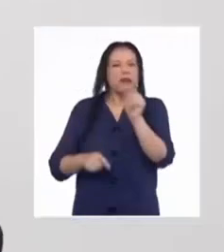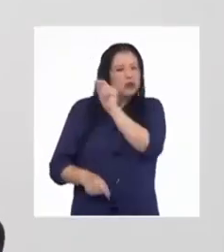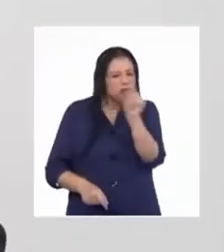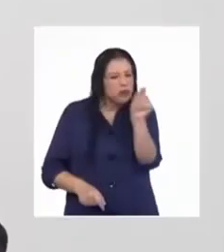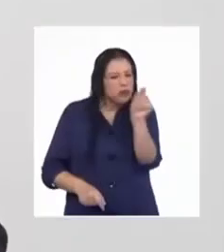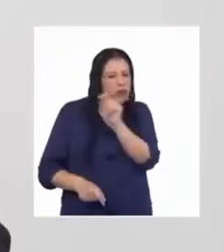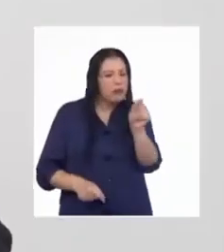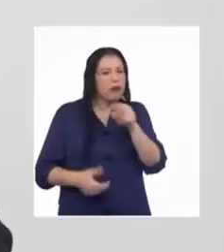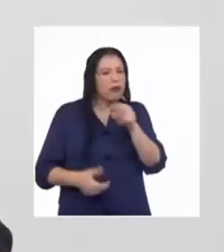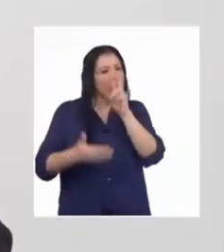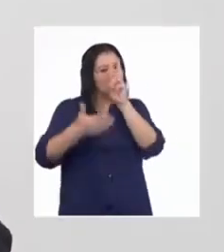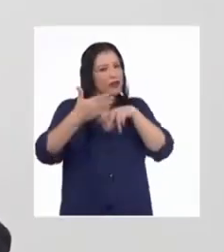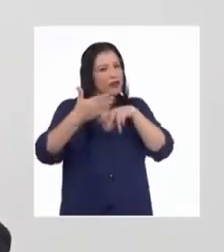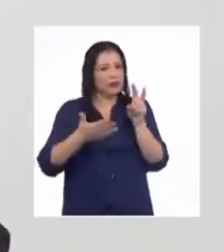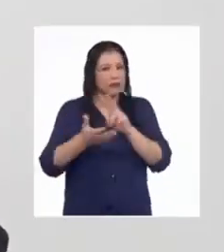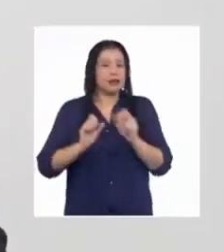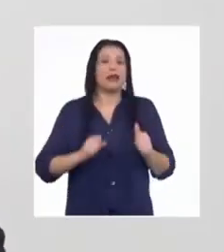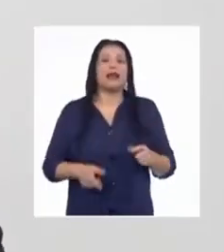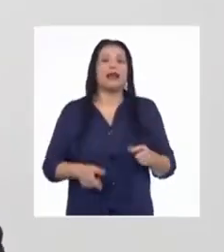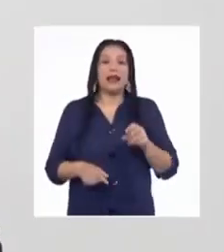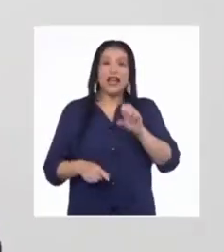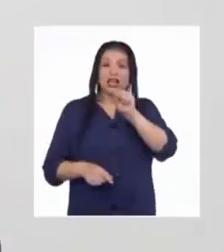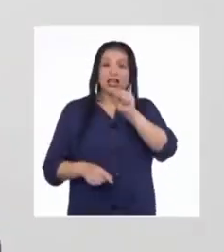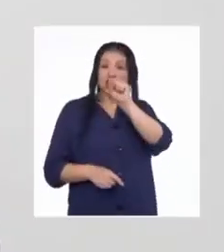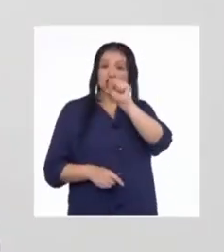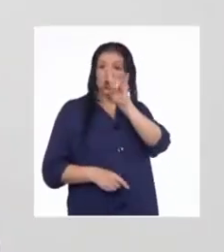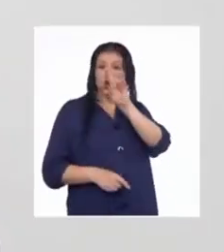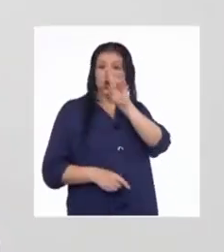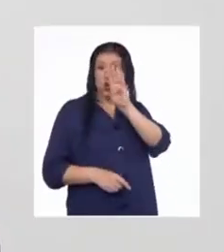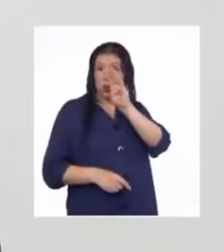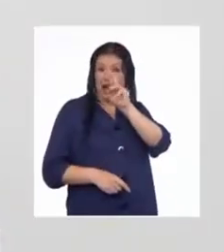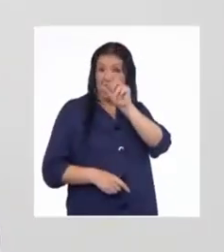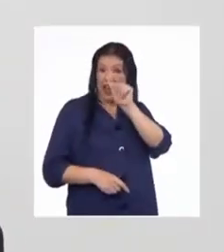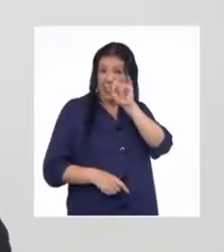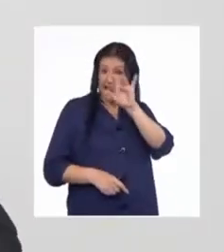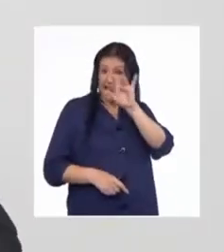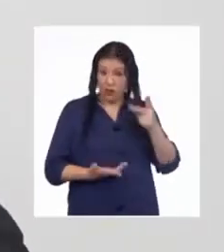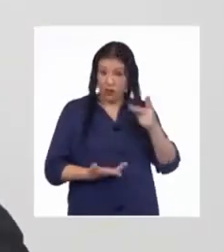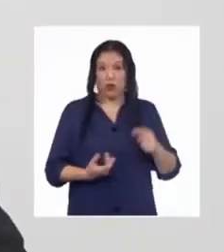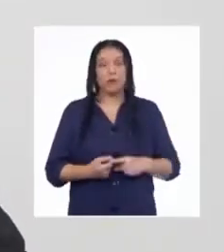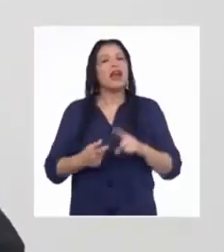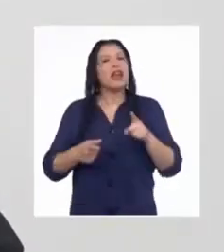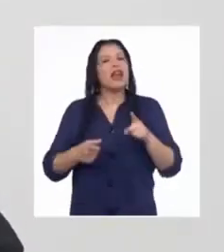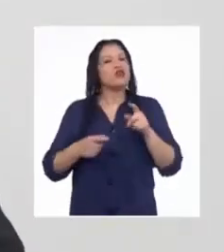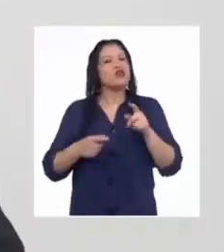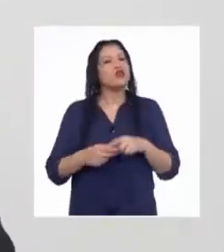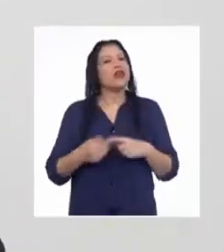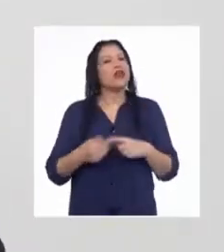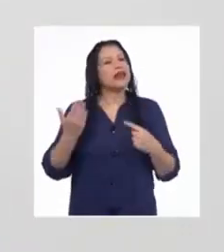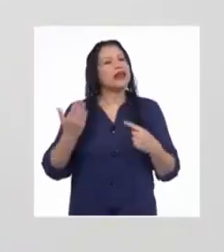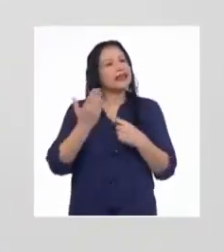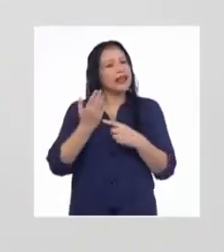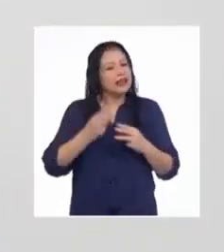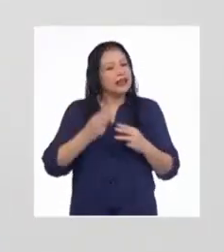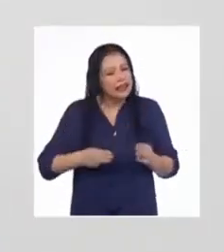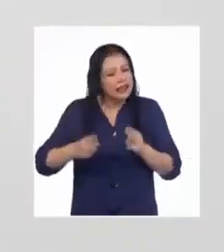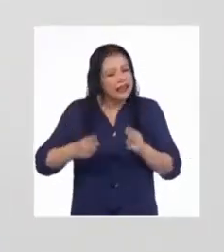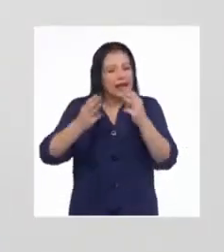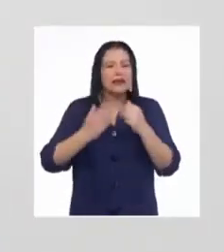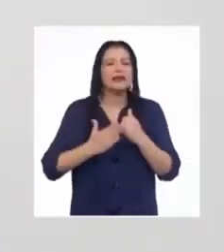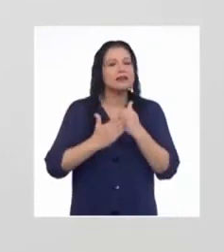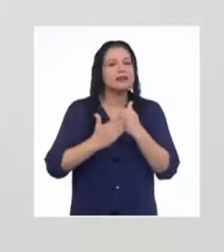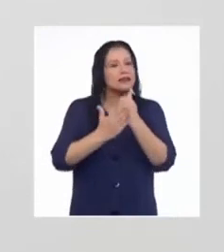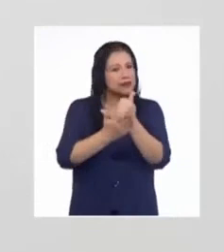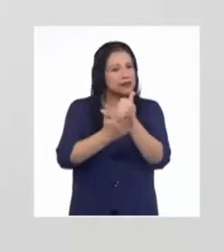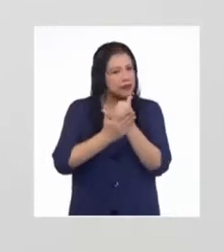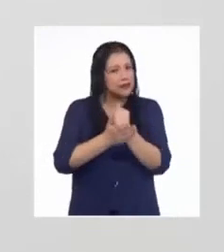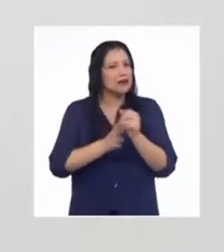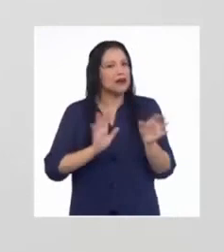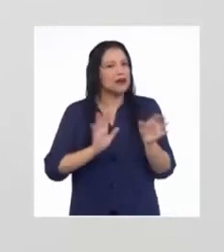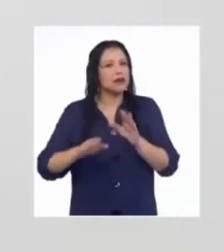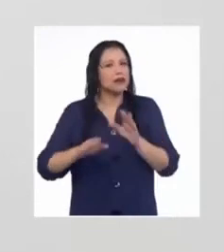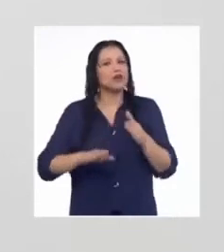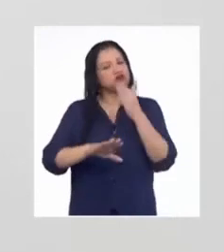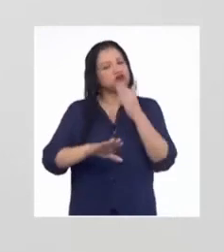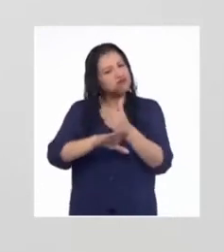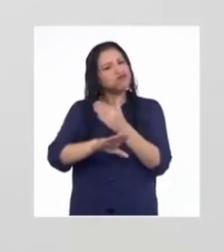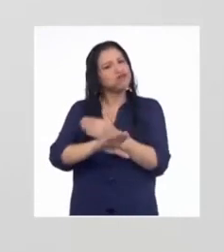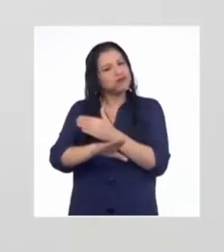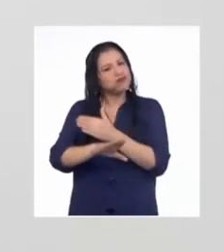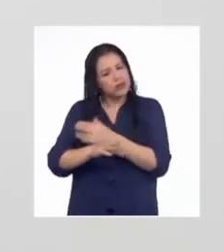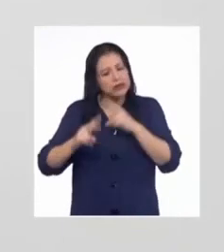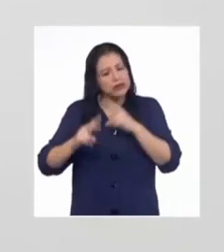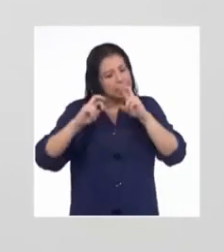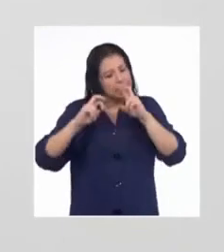texto? El subrayado o resaltado es una técnica que nos ayudará a realizar un mejor